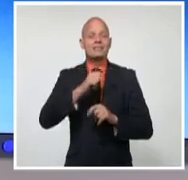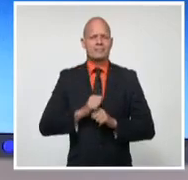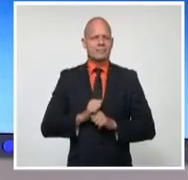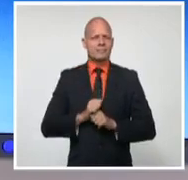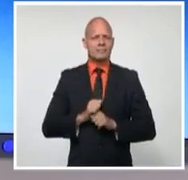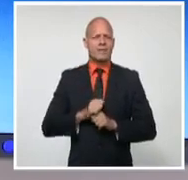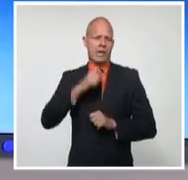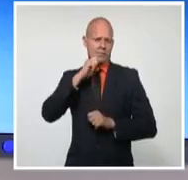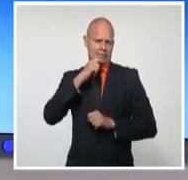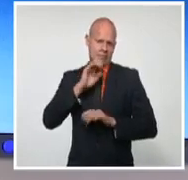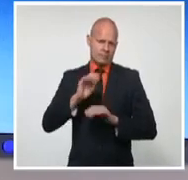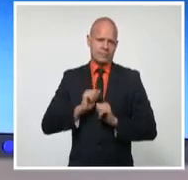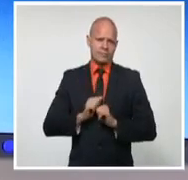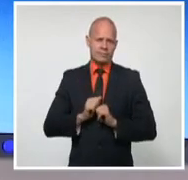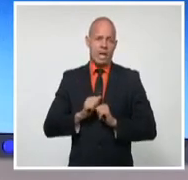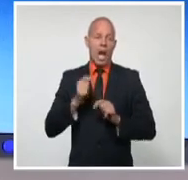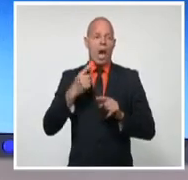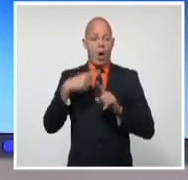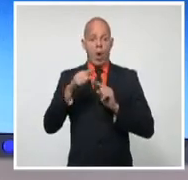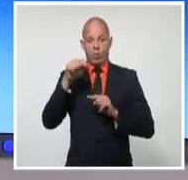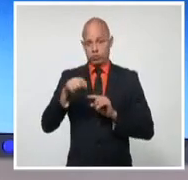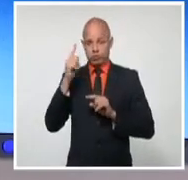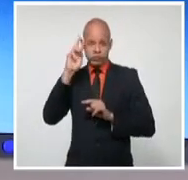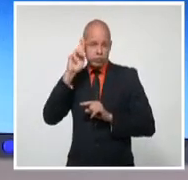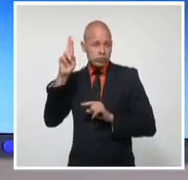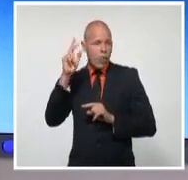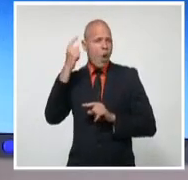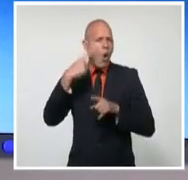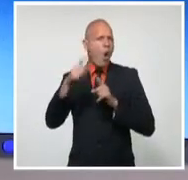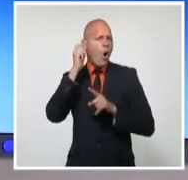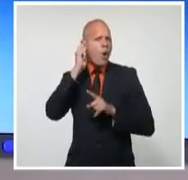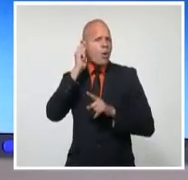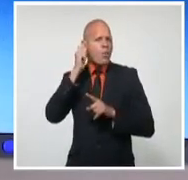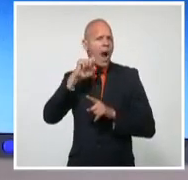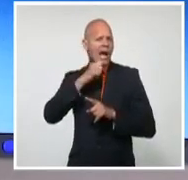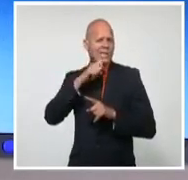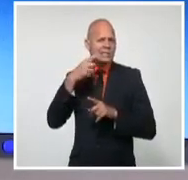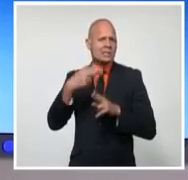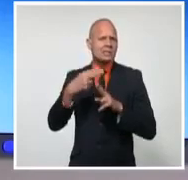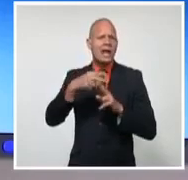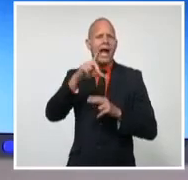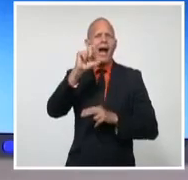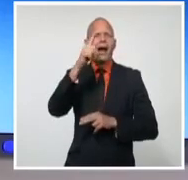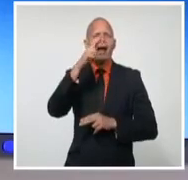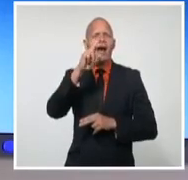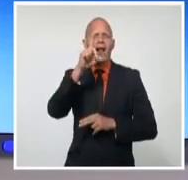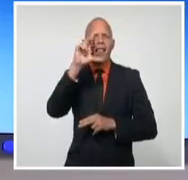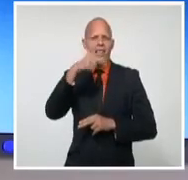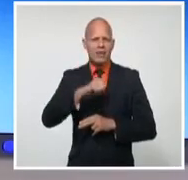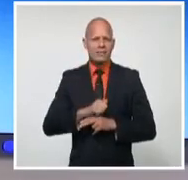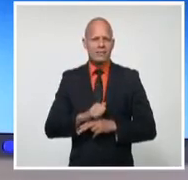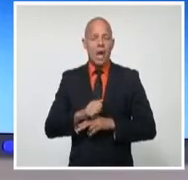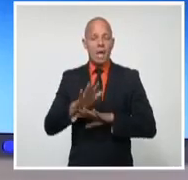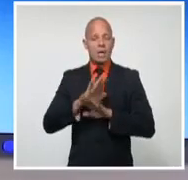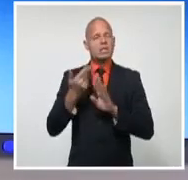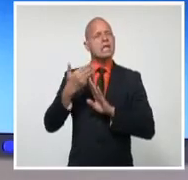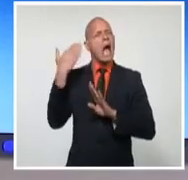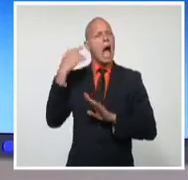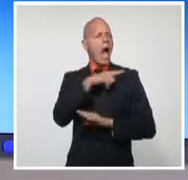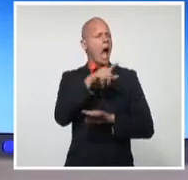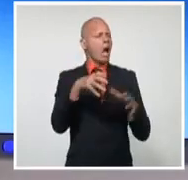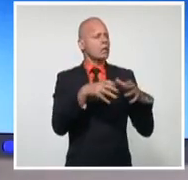Estados Unidos, Carla Velázquez. ¿Ustedes se acuerdan aquello de enviar textualmente las demandas para realizar una huelga